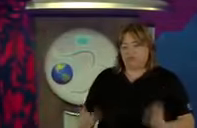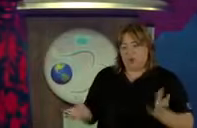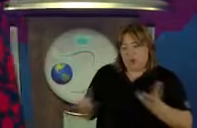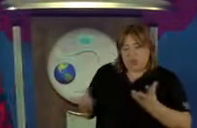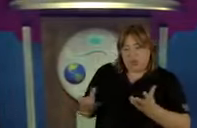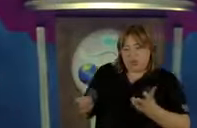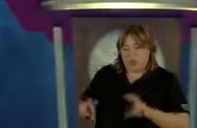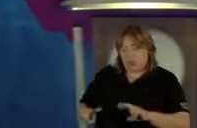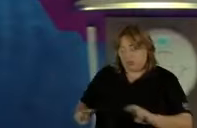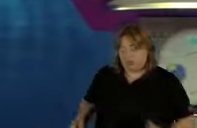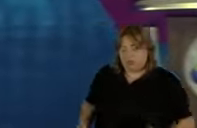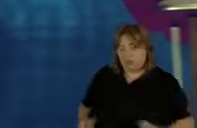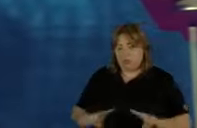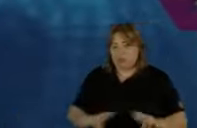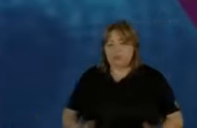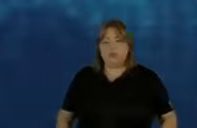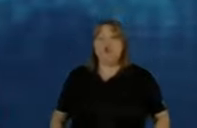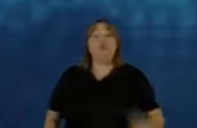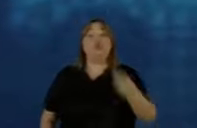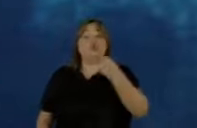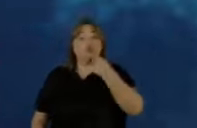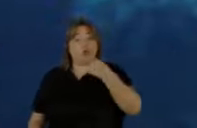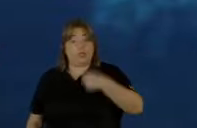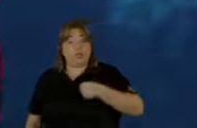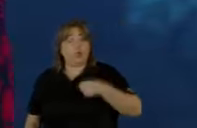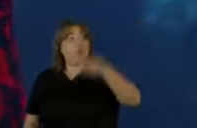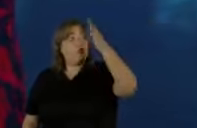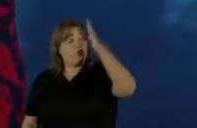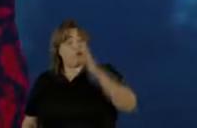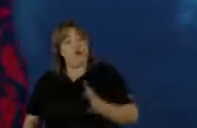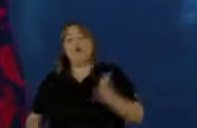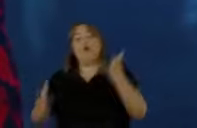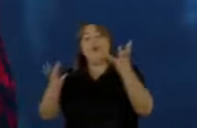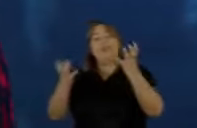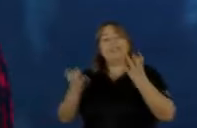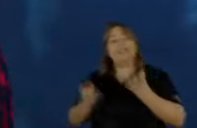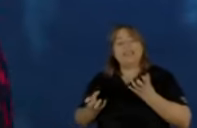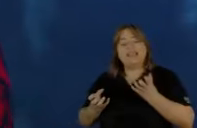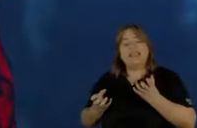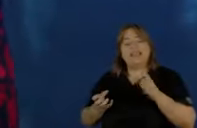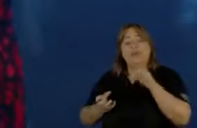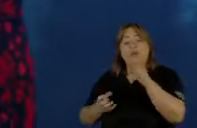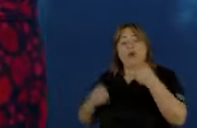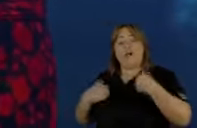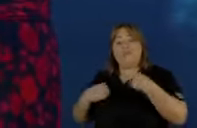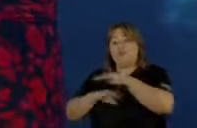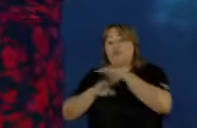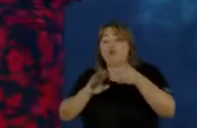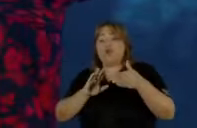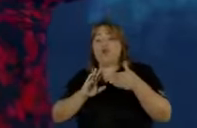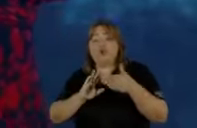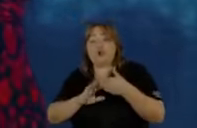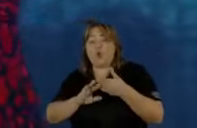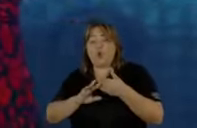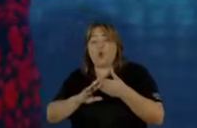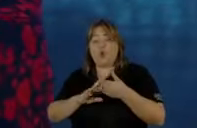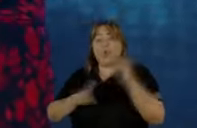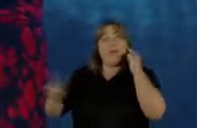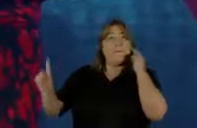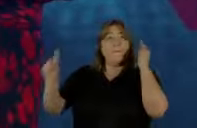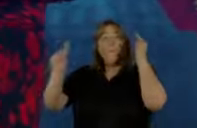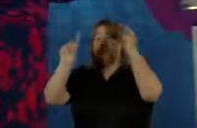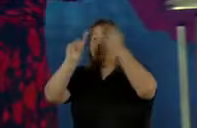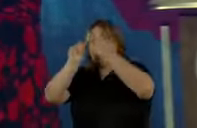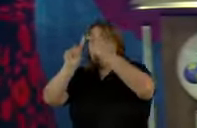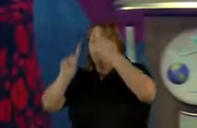tengo. Pues yo te digo que Dios quiere que tú tengas todo lo que Él tiene para ti. Y que tú alcances todas las metas que Él tiene